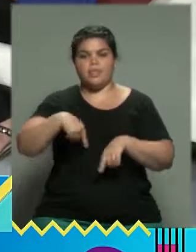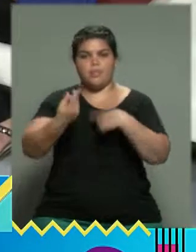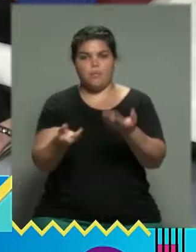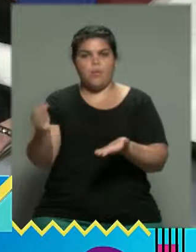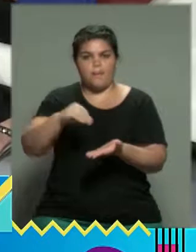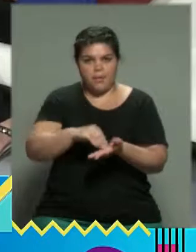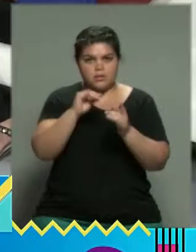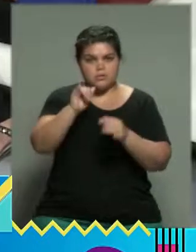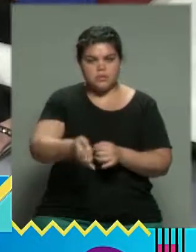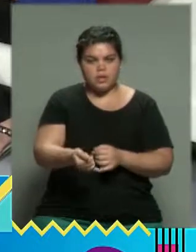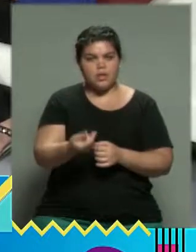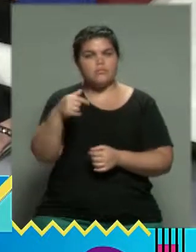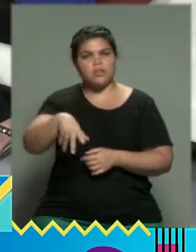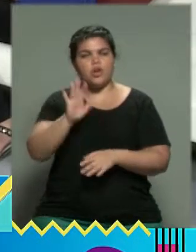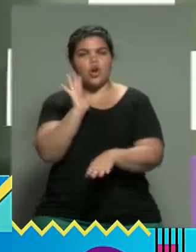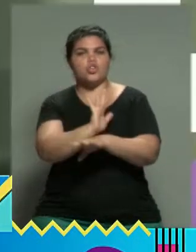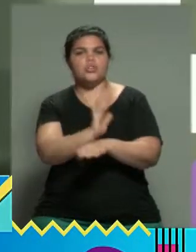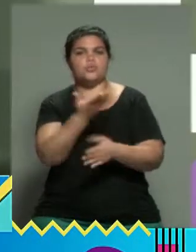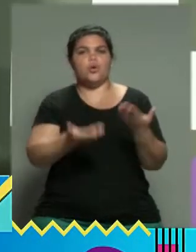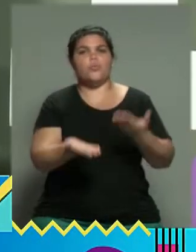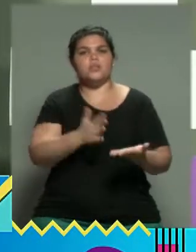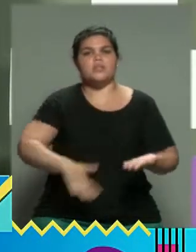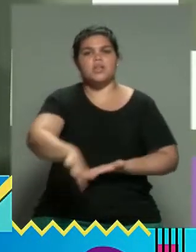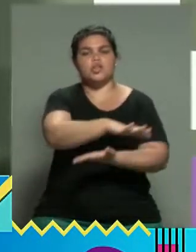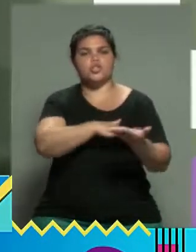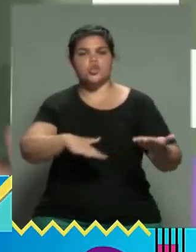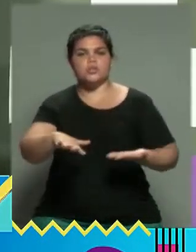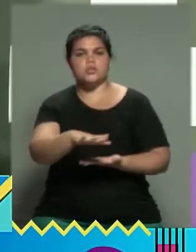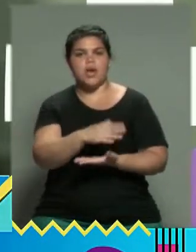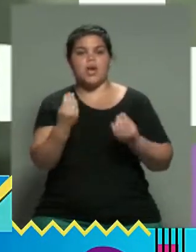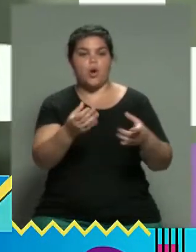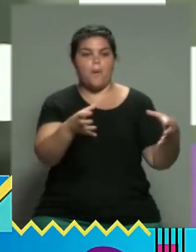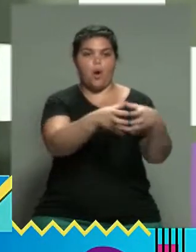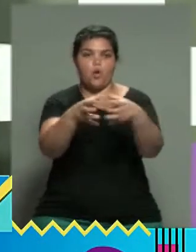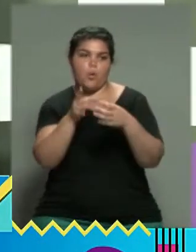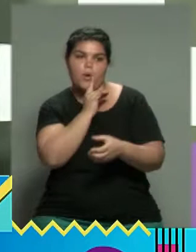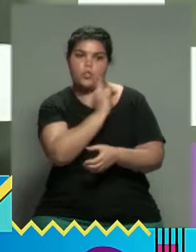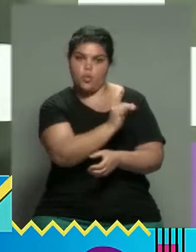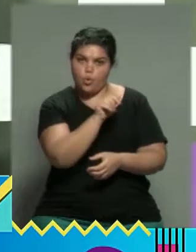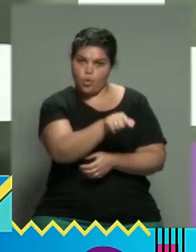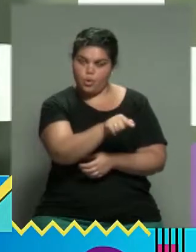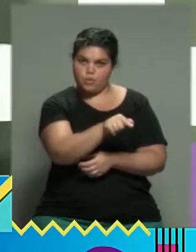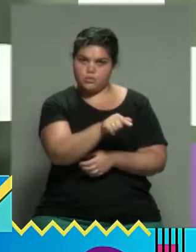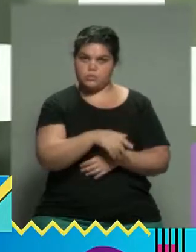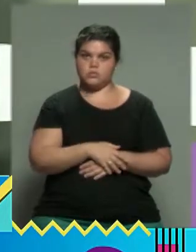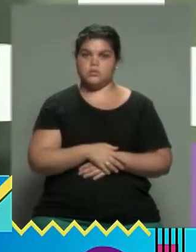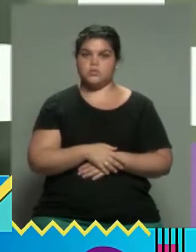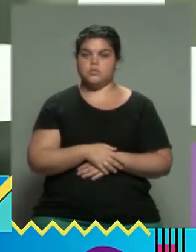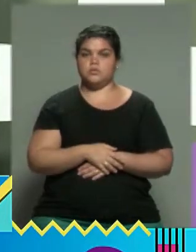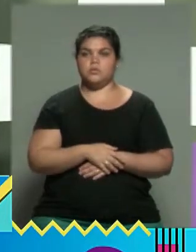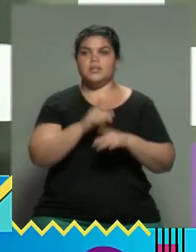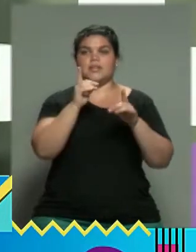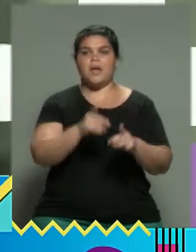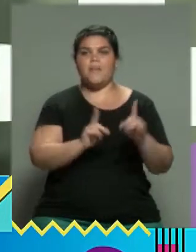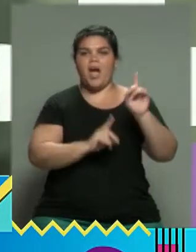algo que quisiera retomar es el concepto de justicia social, cómo está apropiado por partidos políticos. A veces la justicia social se la relaciona